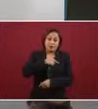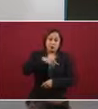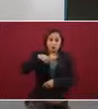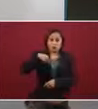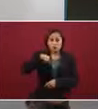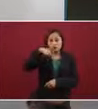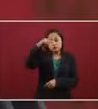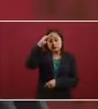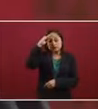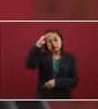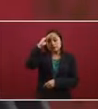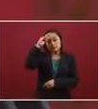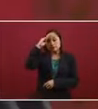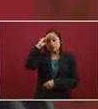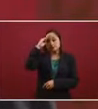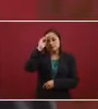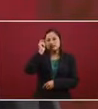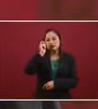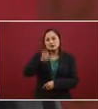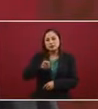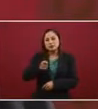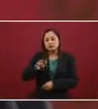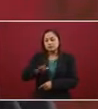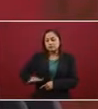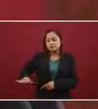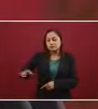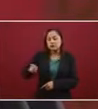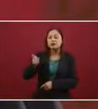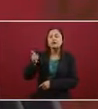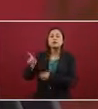trate, si hay